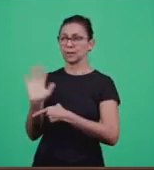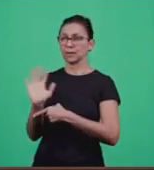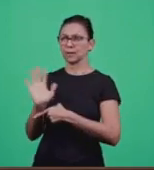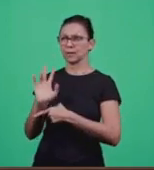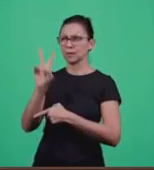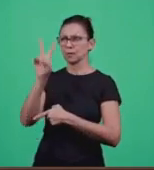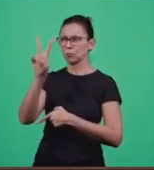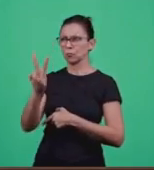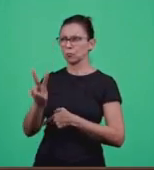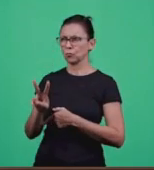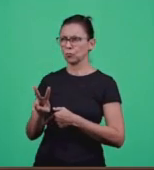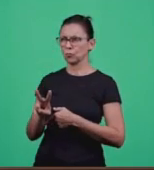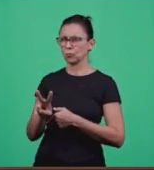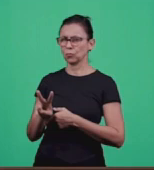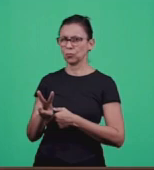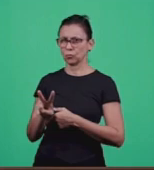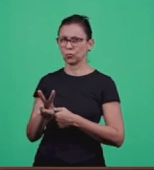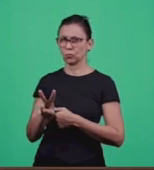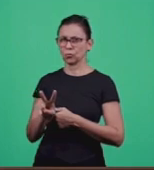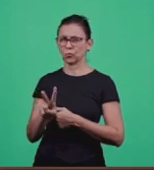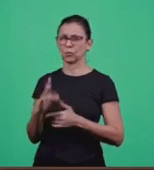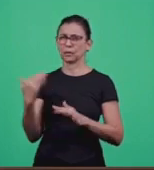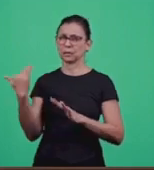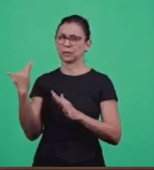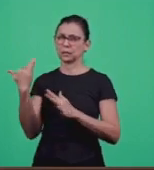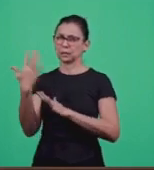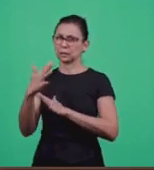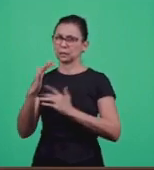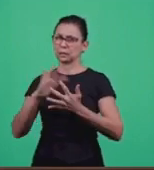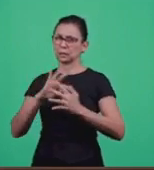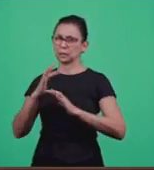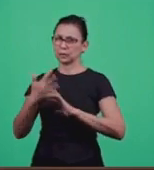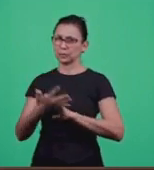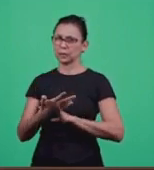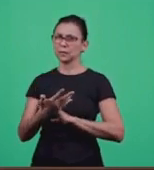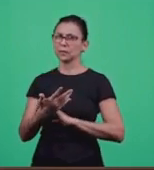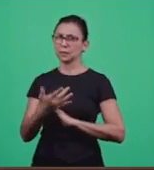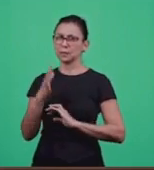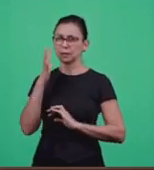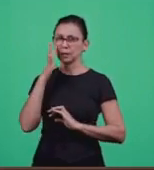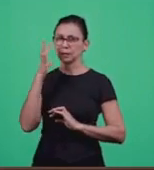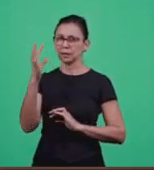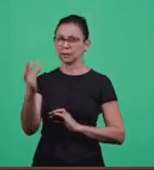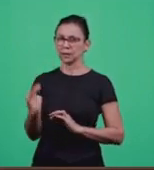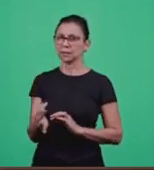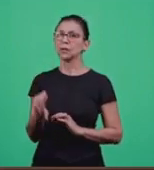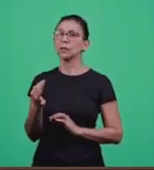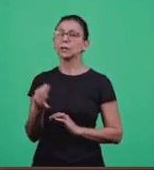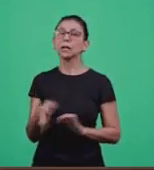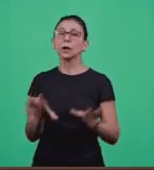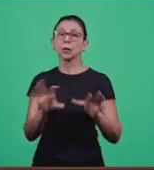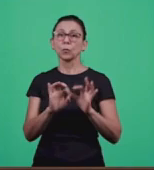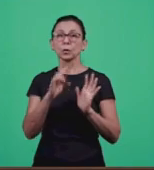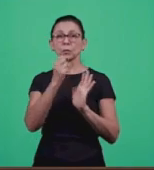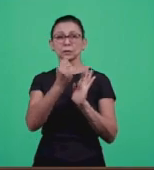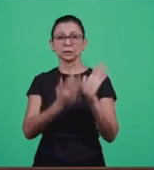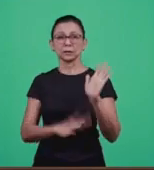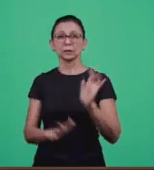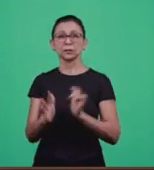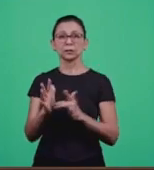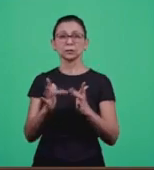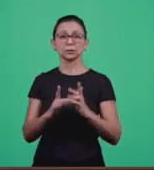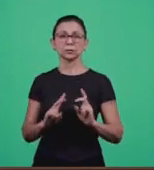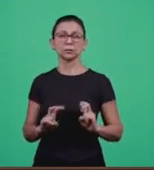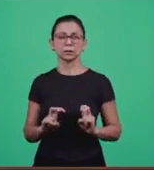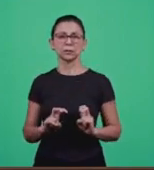que va a ser proyectado y vamos a leer todos juntos para iniciar con esta clase que tiene como